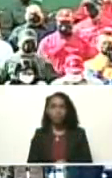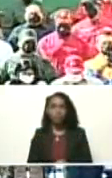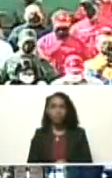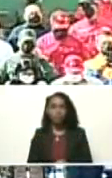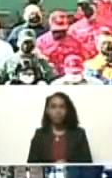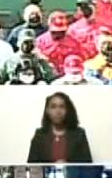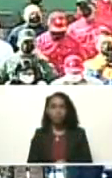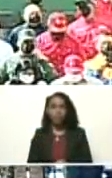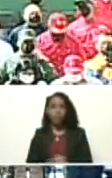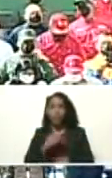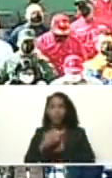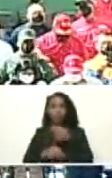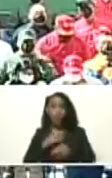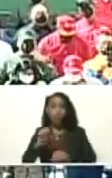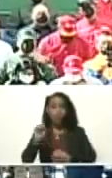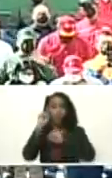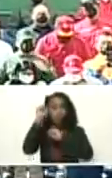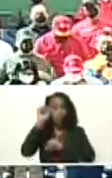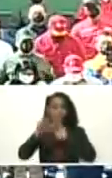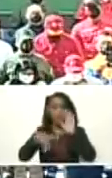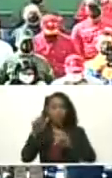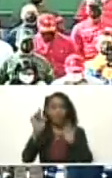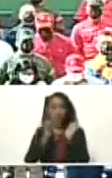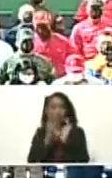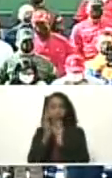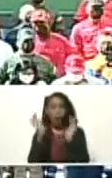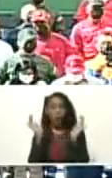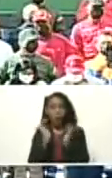Si no hubiera sido por la victoria del 13 de abril,